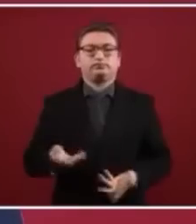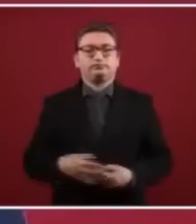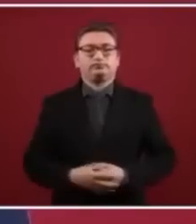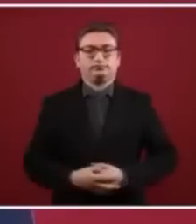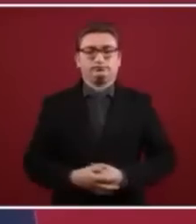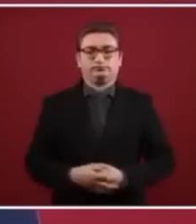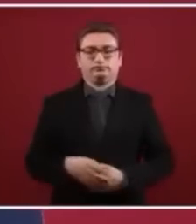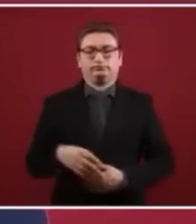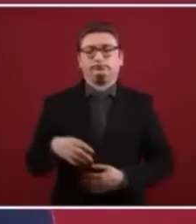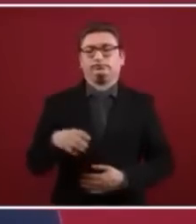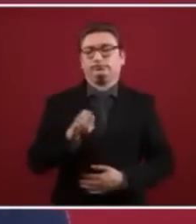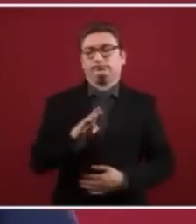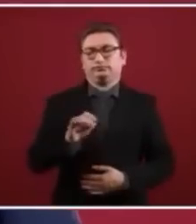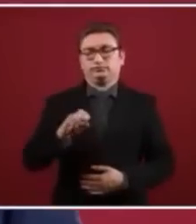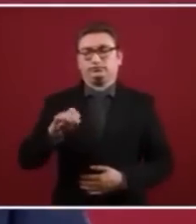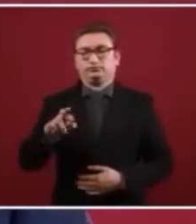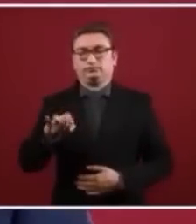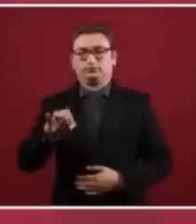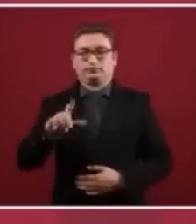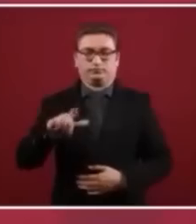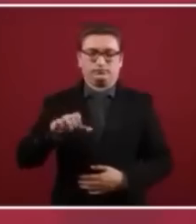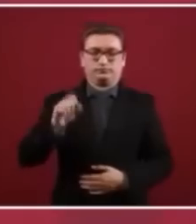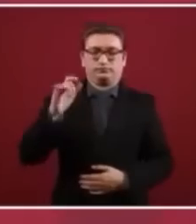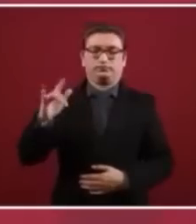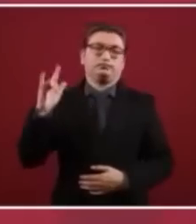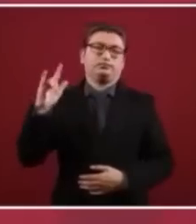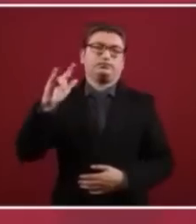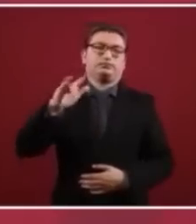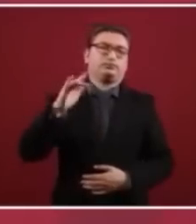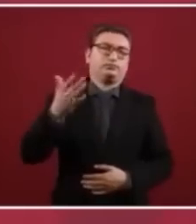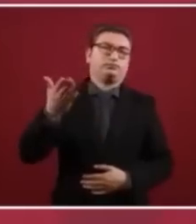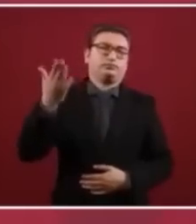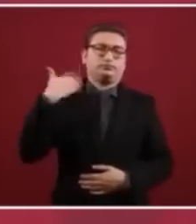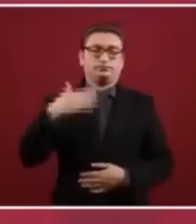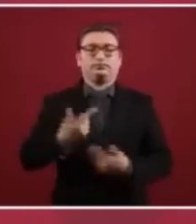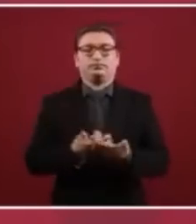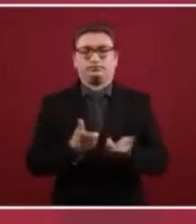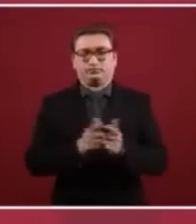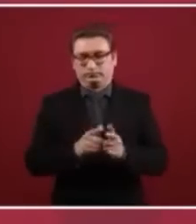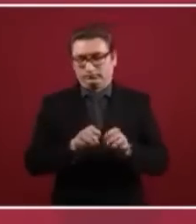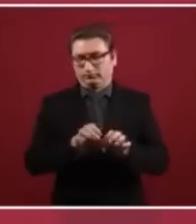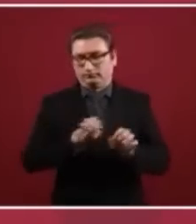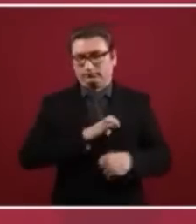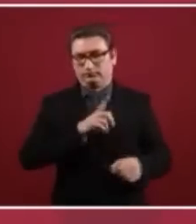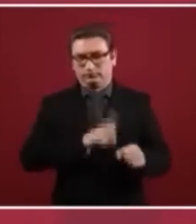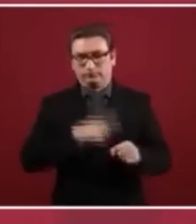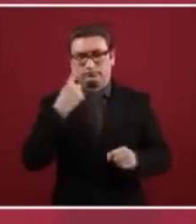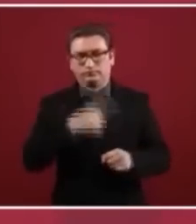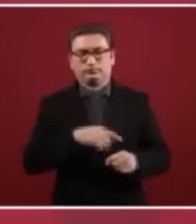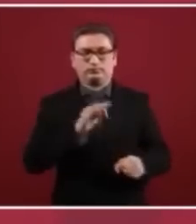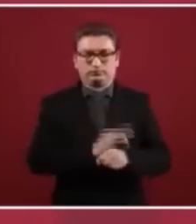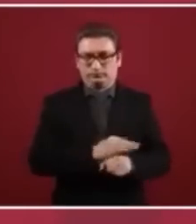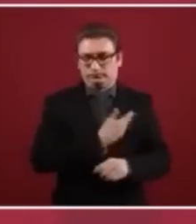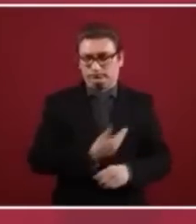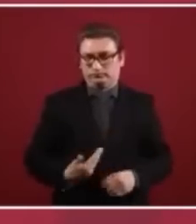a Evo Morales, es un avión que manejaba el Estado Mayor Presidencial, que